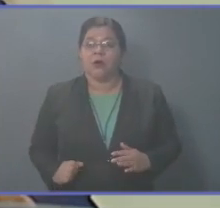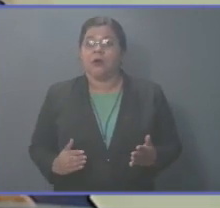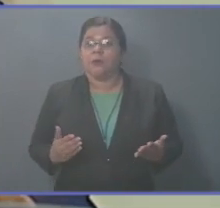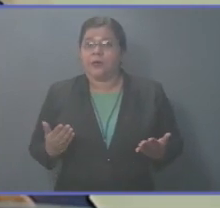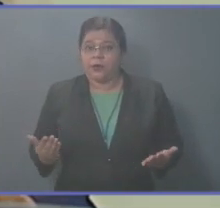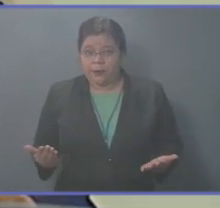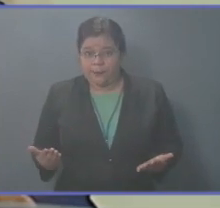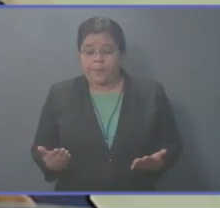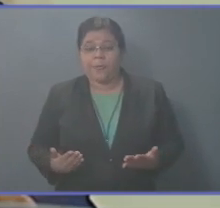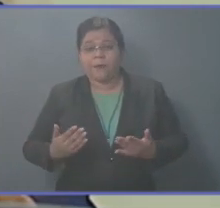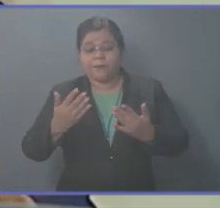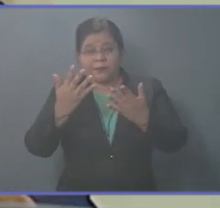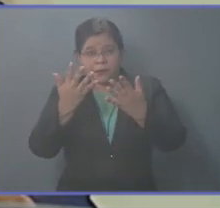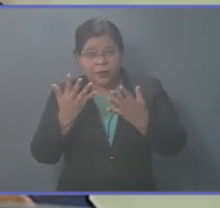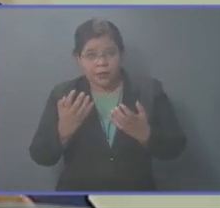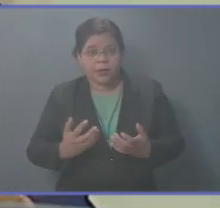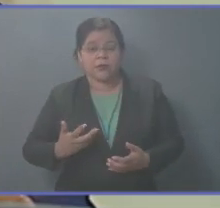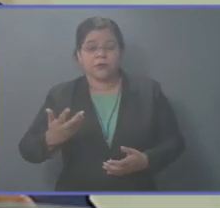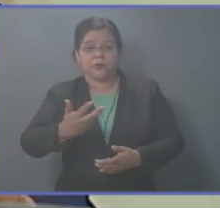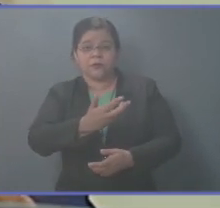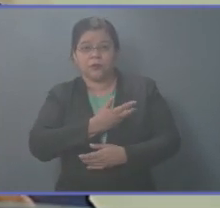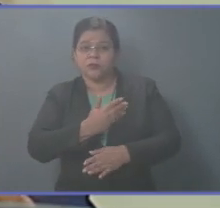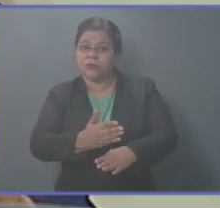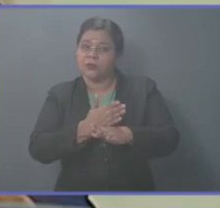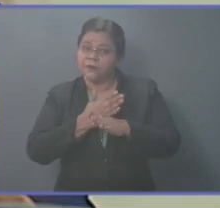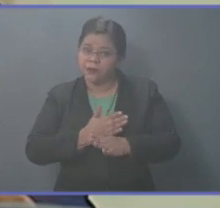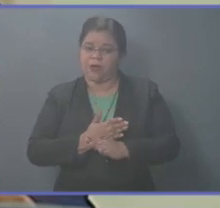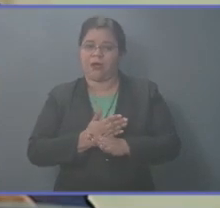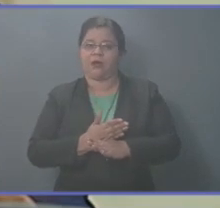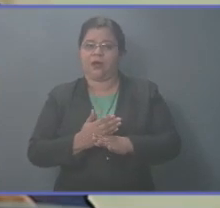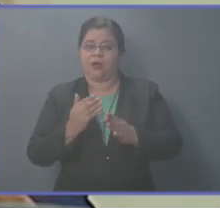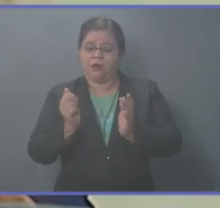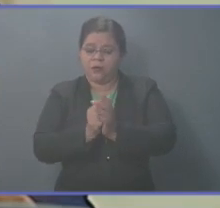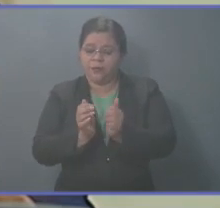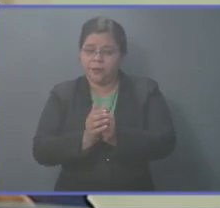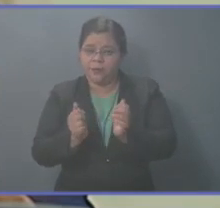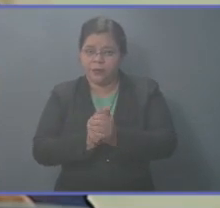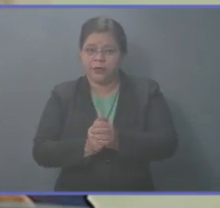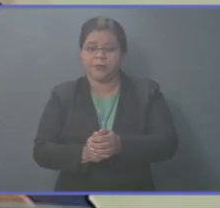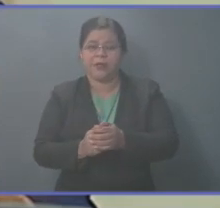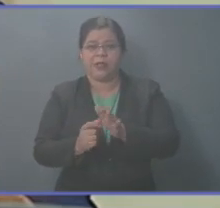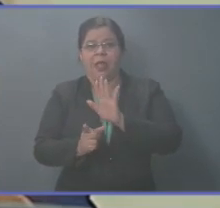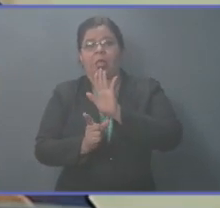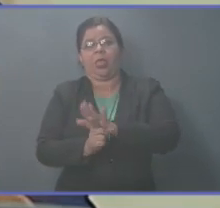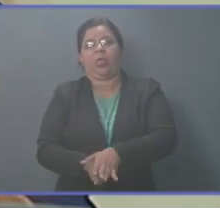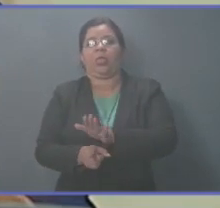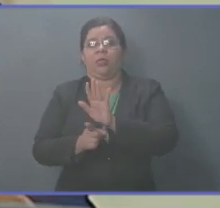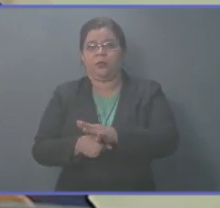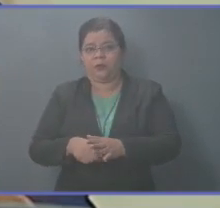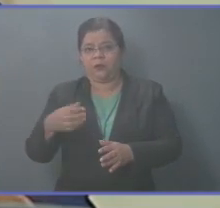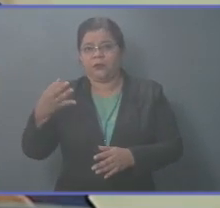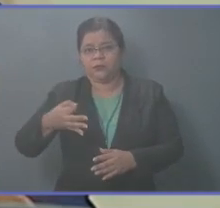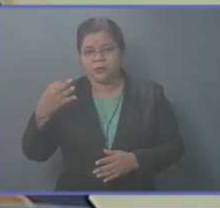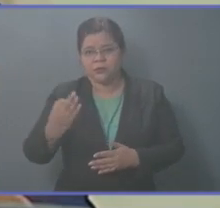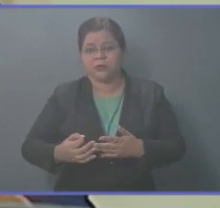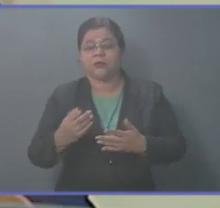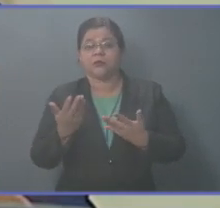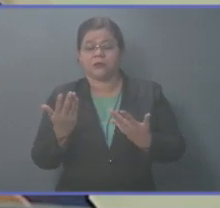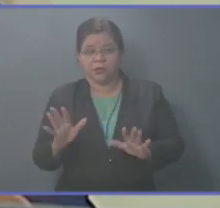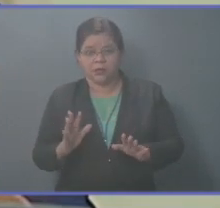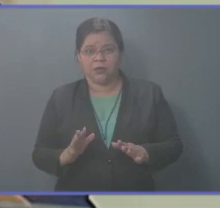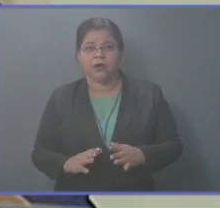desmilitarización pretende evitar los desbordes típicos de los regímenes represivos que derivan de una